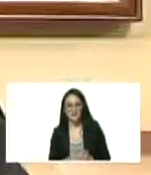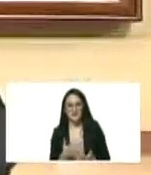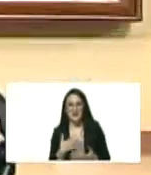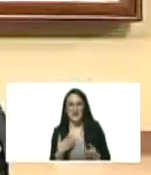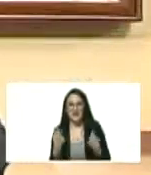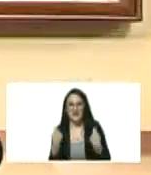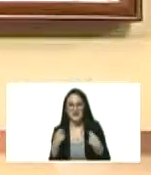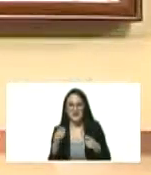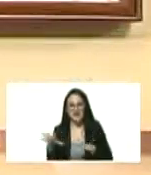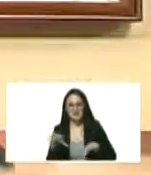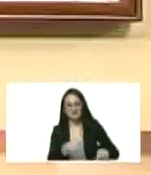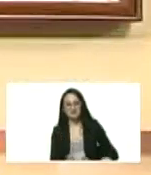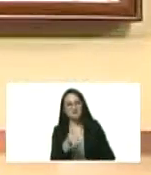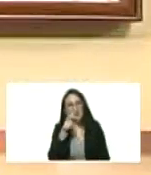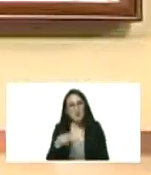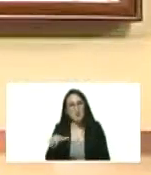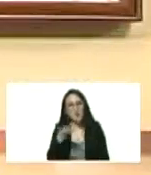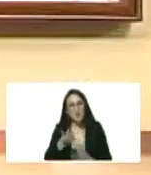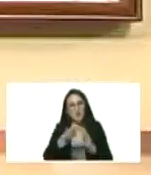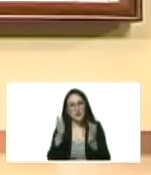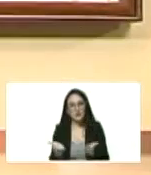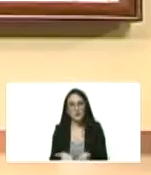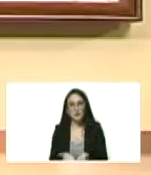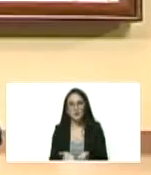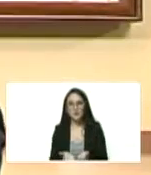como colonias a los pueblos del mundo.